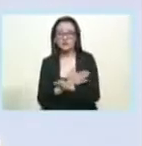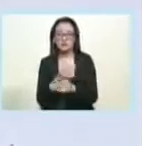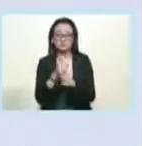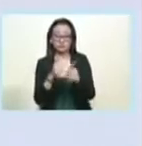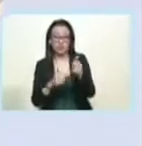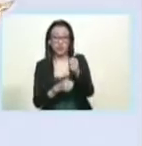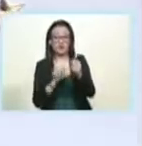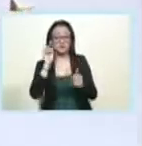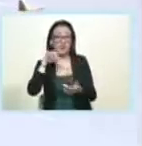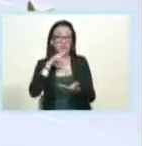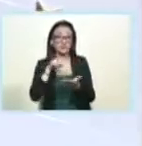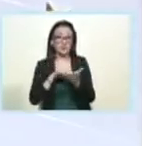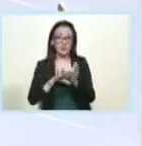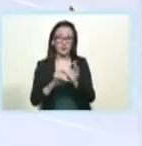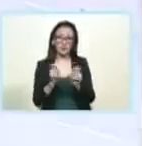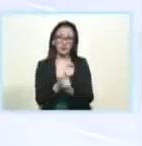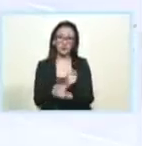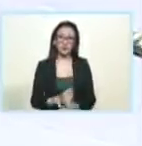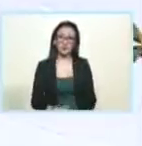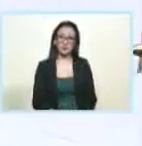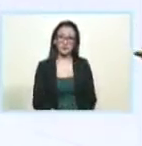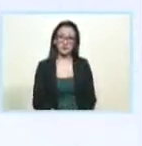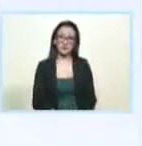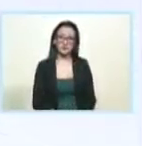Nacional Constituyente.